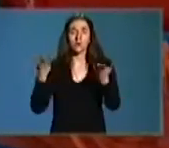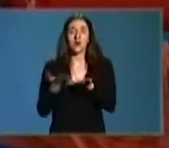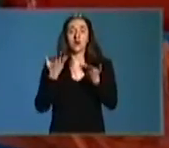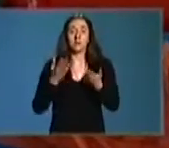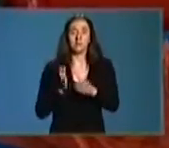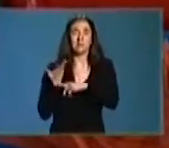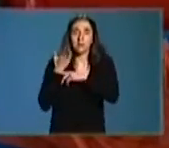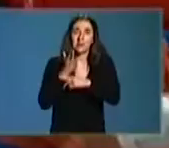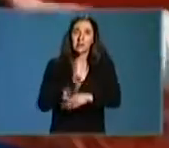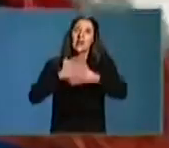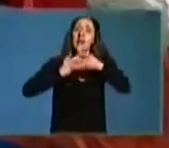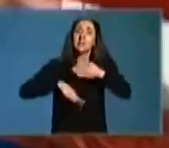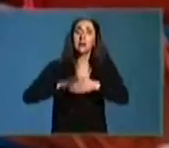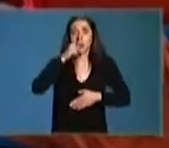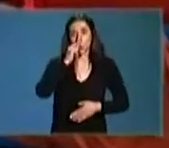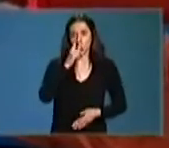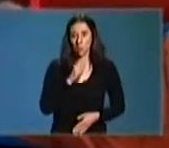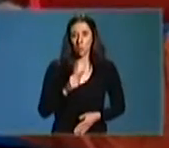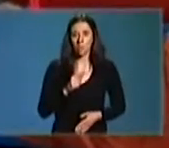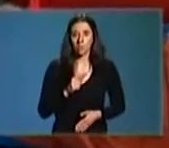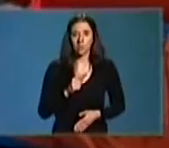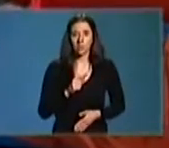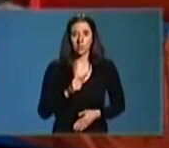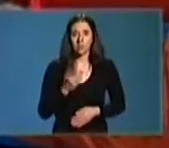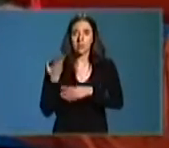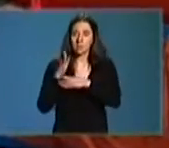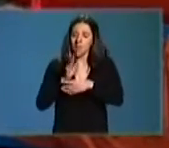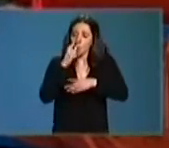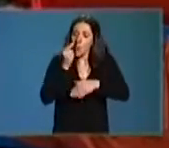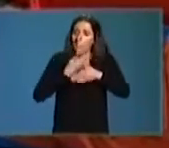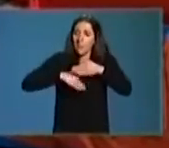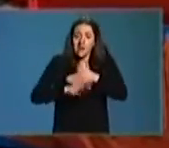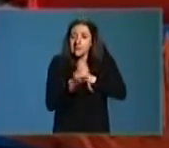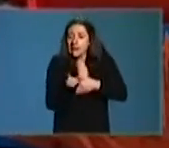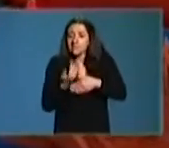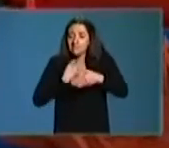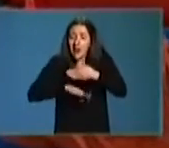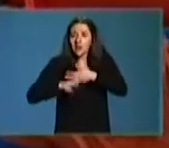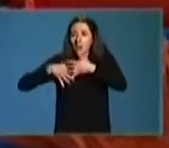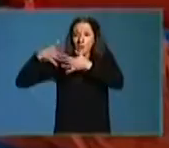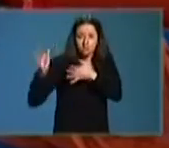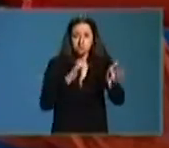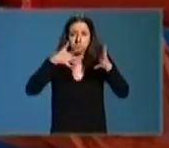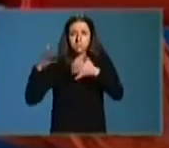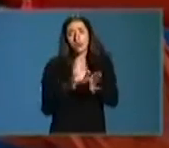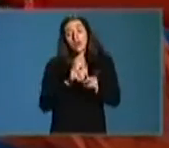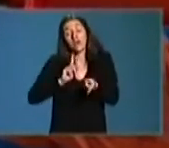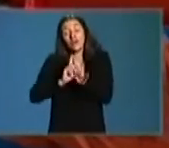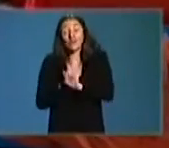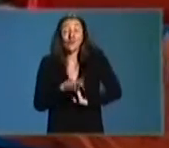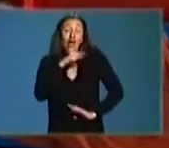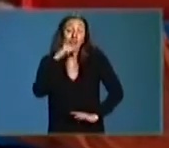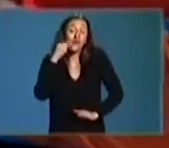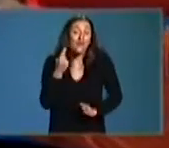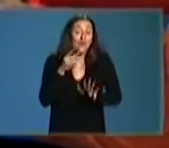efectivamente representa un mar de lugo luego en ese mar tan tan tan bravo las veces es tan dulce en